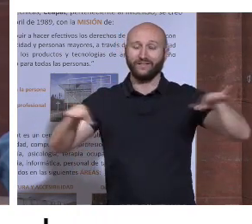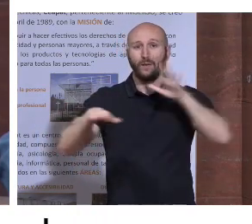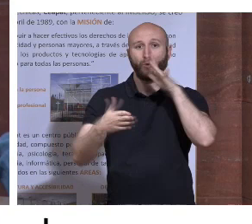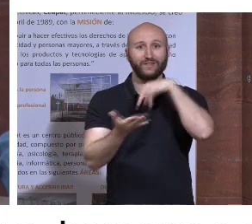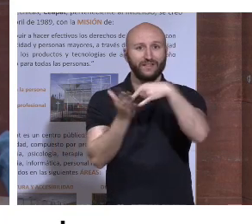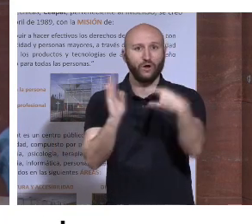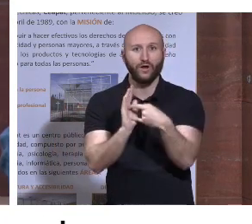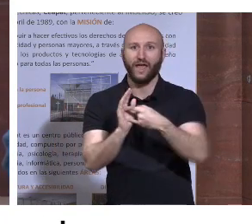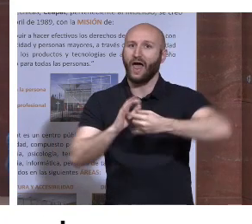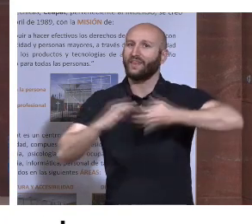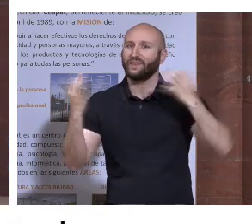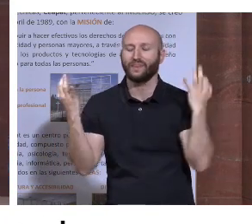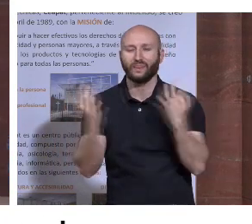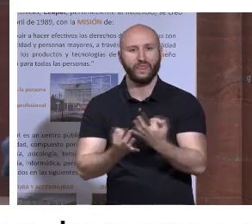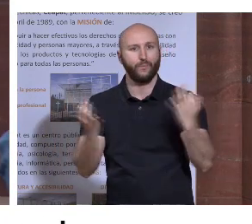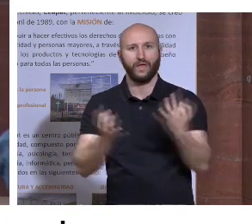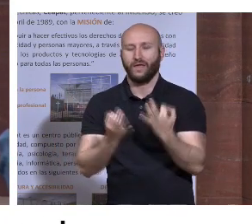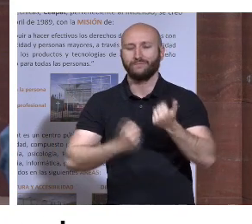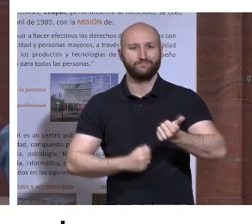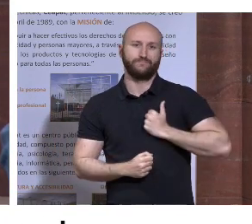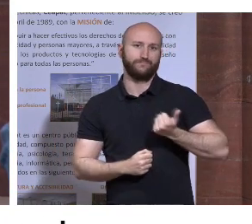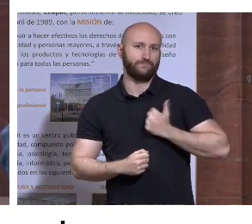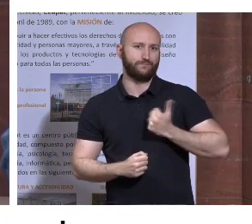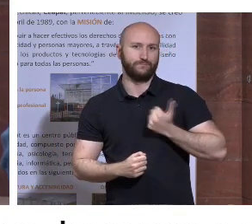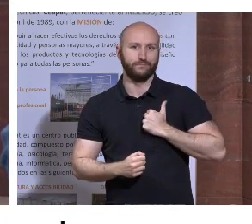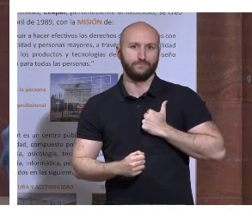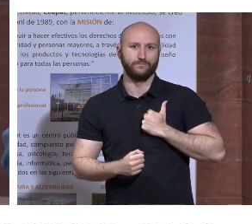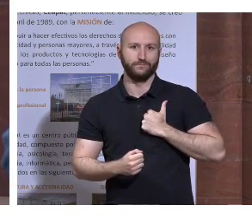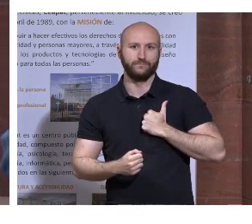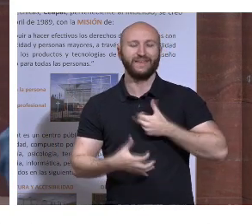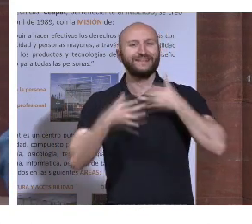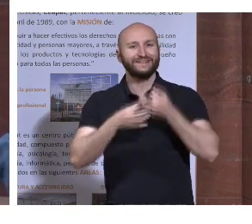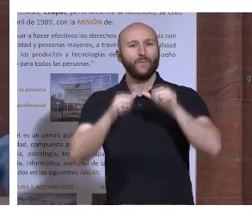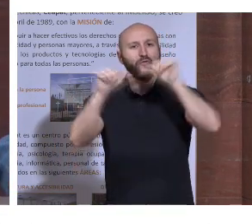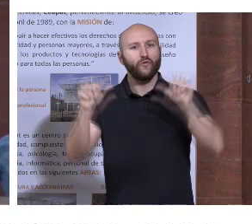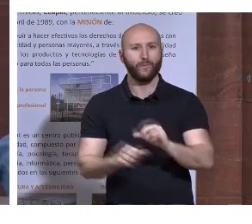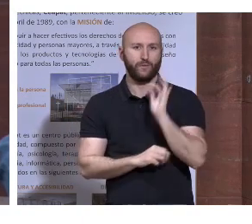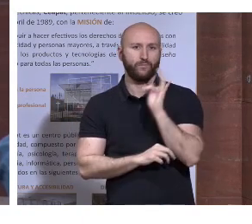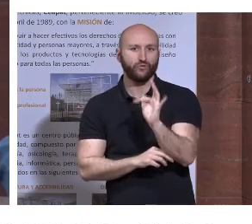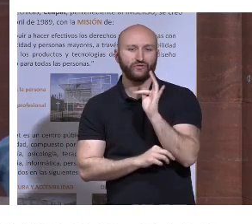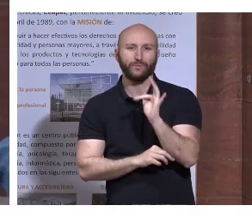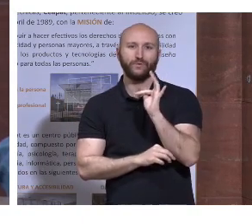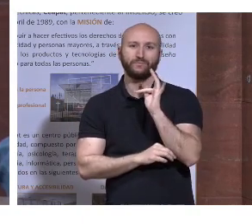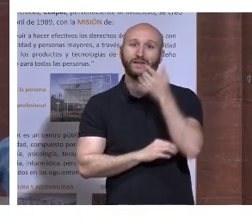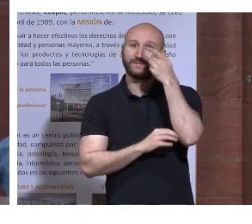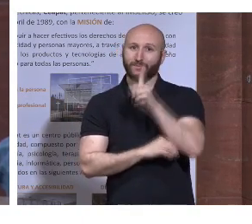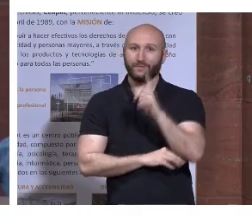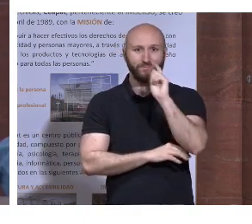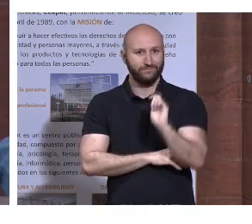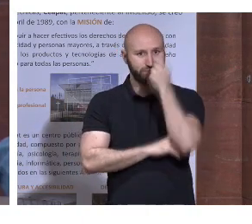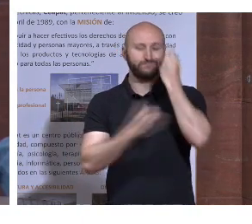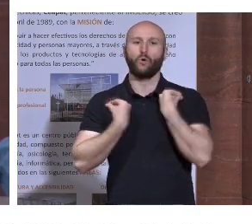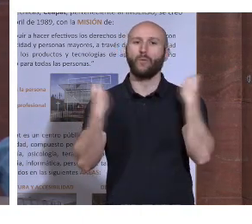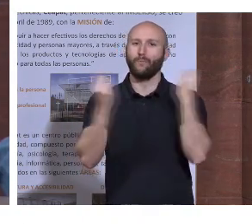la tenemos que aprovechar en positivo y para lograr esa convivencia